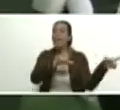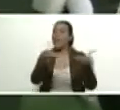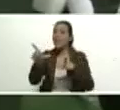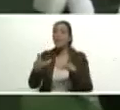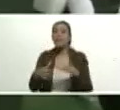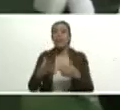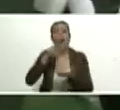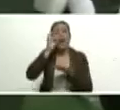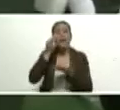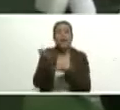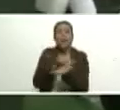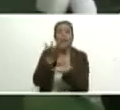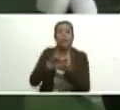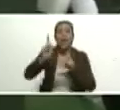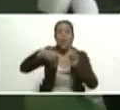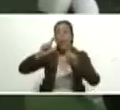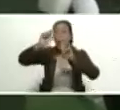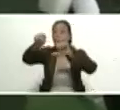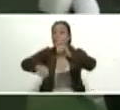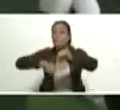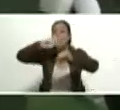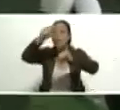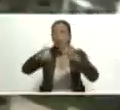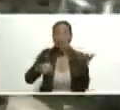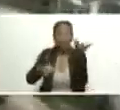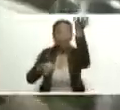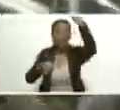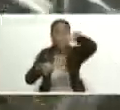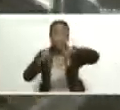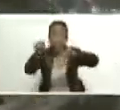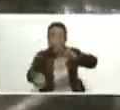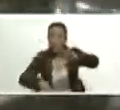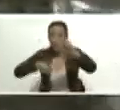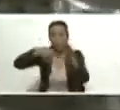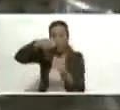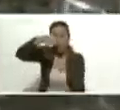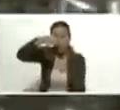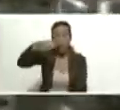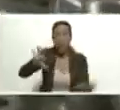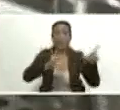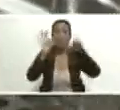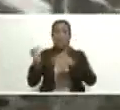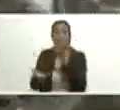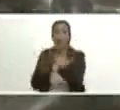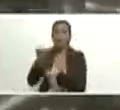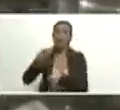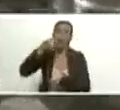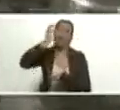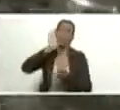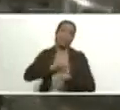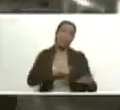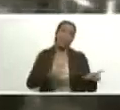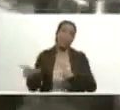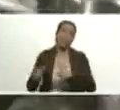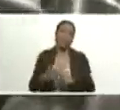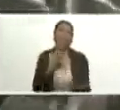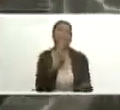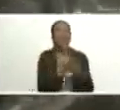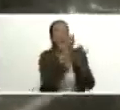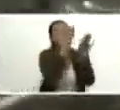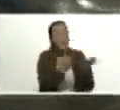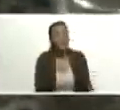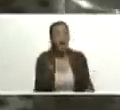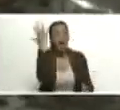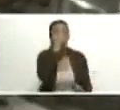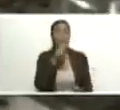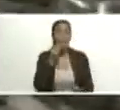tostado. Ah, para molerlo. Después se gasifica y se muele. Y listo para la taza. Y para la taza. Franklin, gracias. Un pues. Placer. Mira la